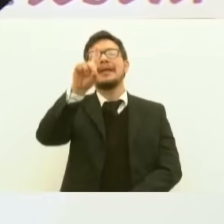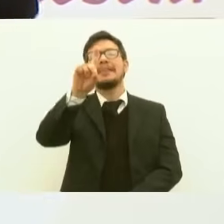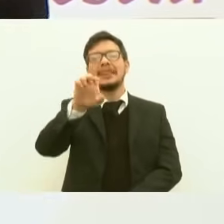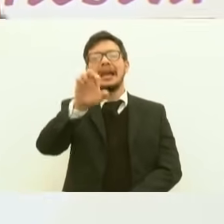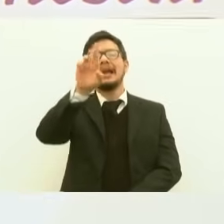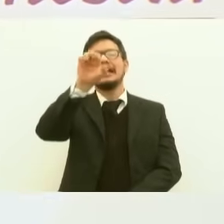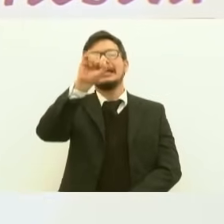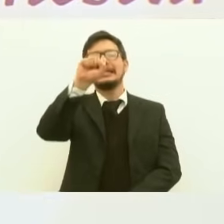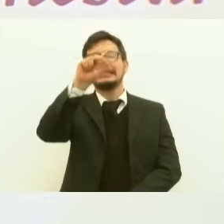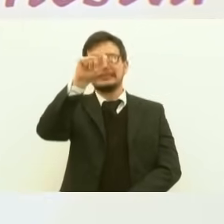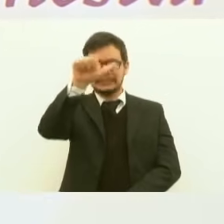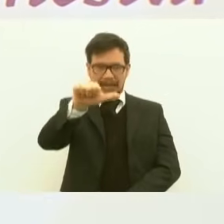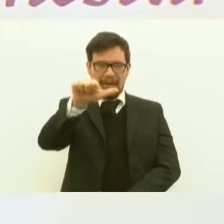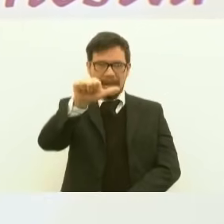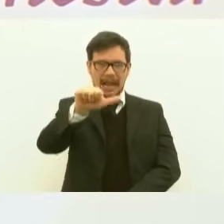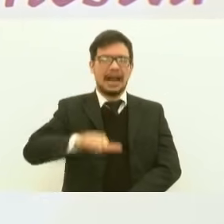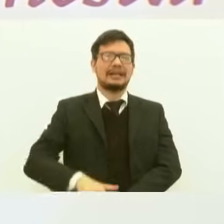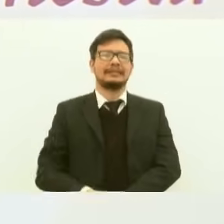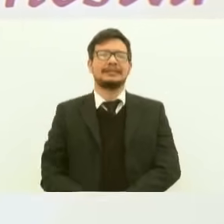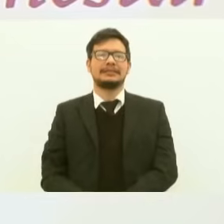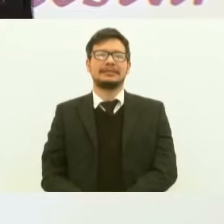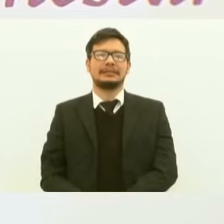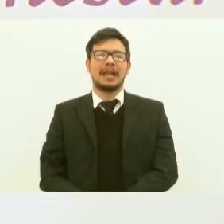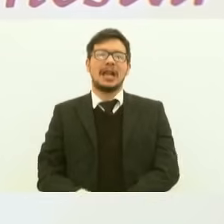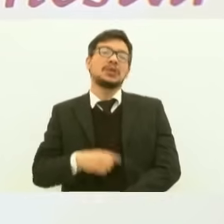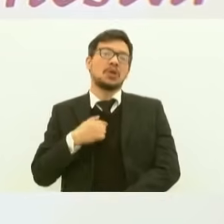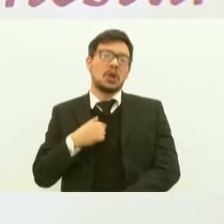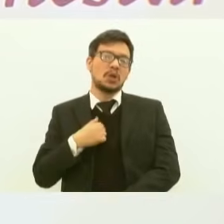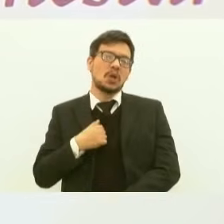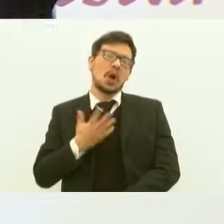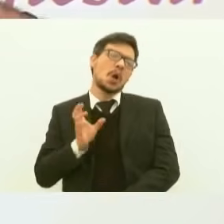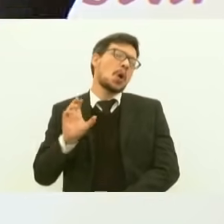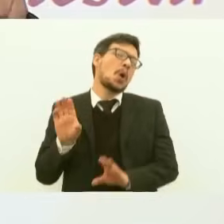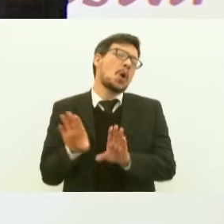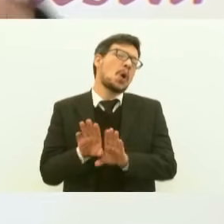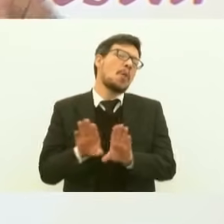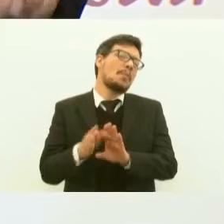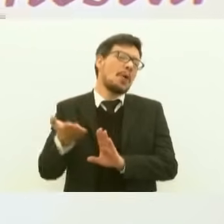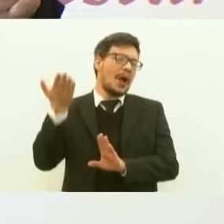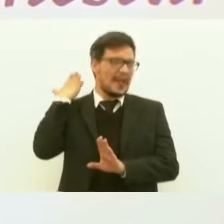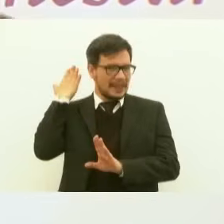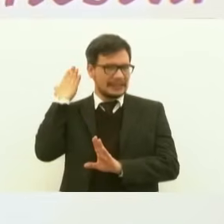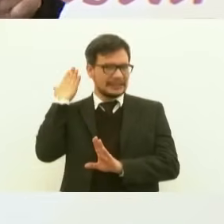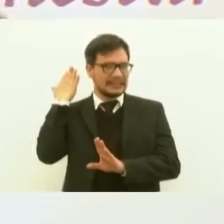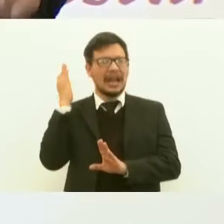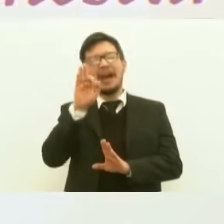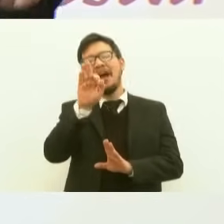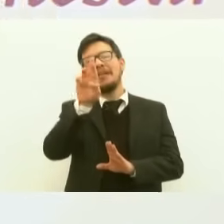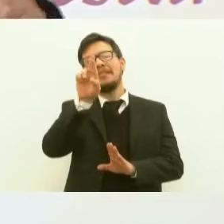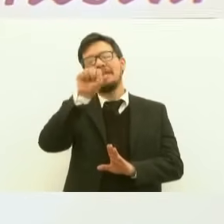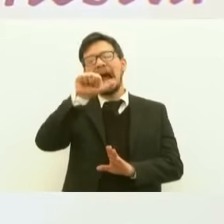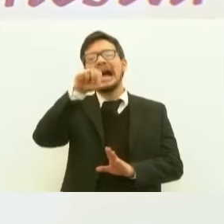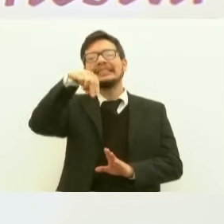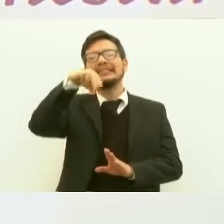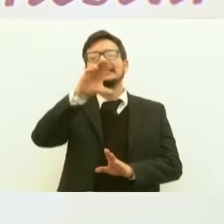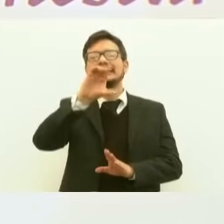como lo fue en su momento Francisco Villa,